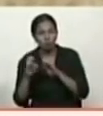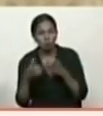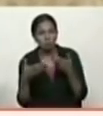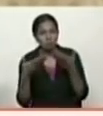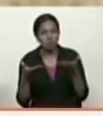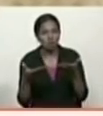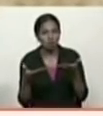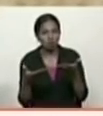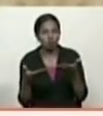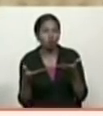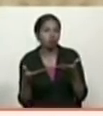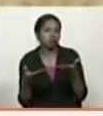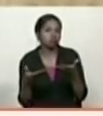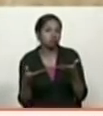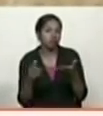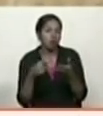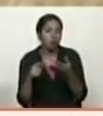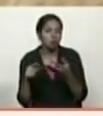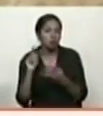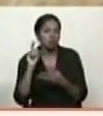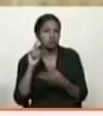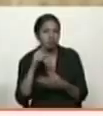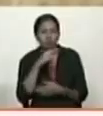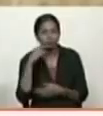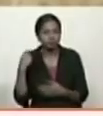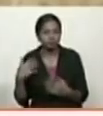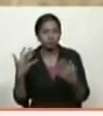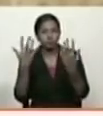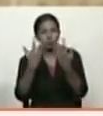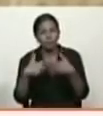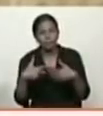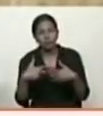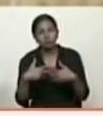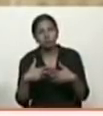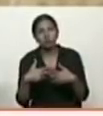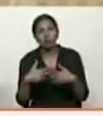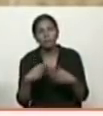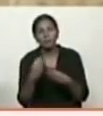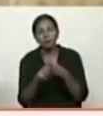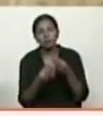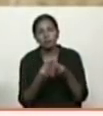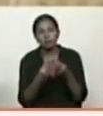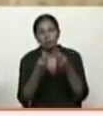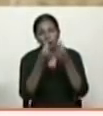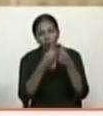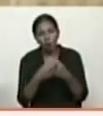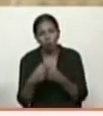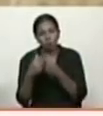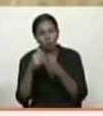exportable de bienes y servicios venezolanos a empresarios rusos, esto para afianzar lo que sería la economía venezolana